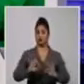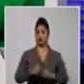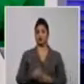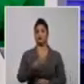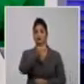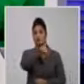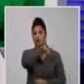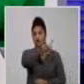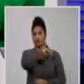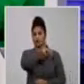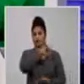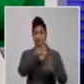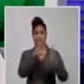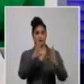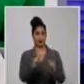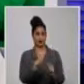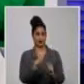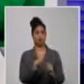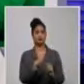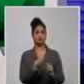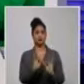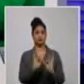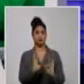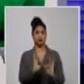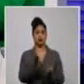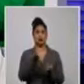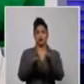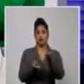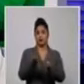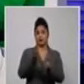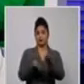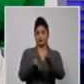cifra con balance positivo